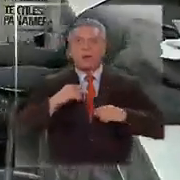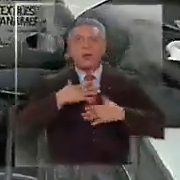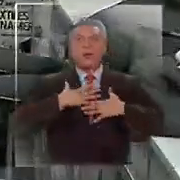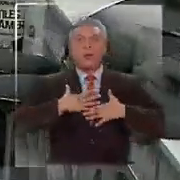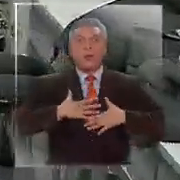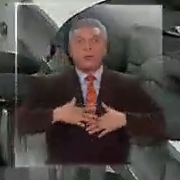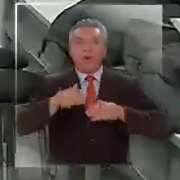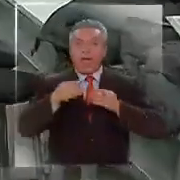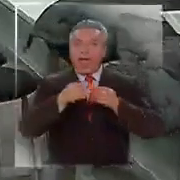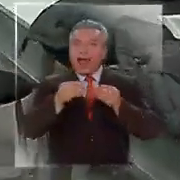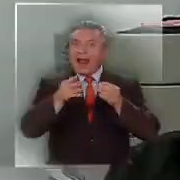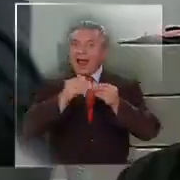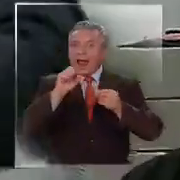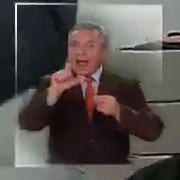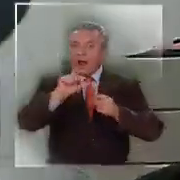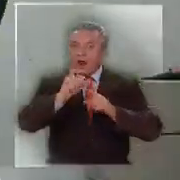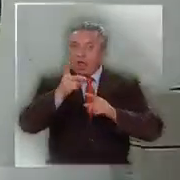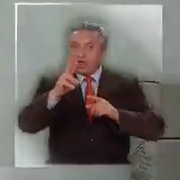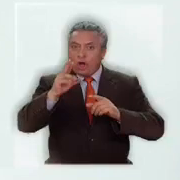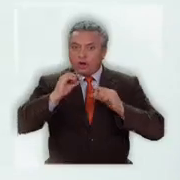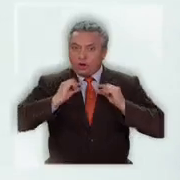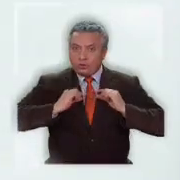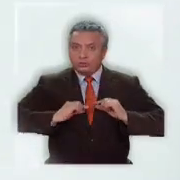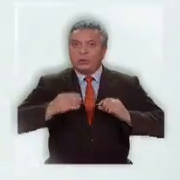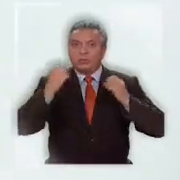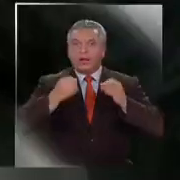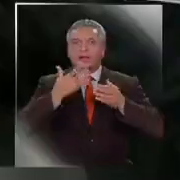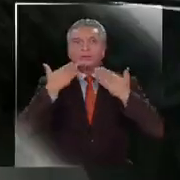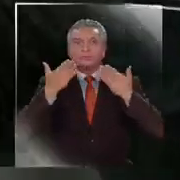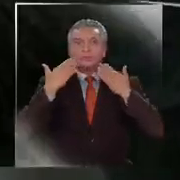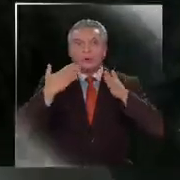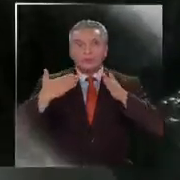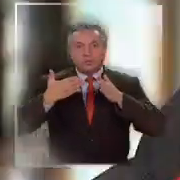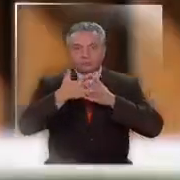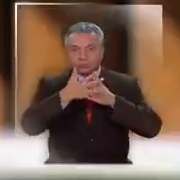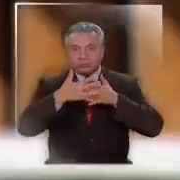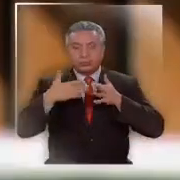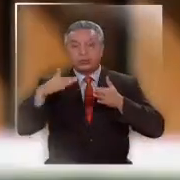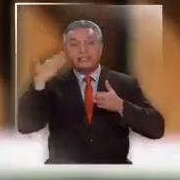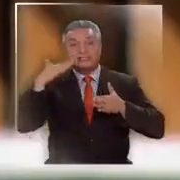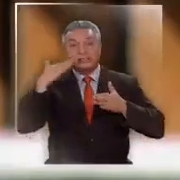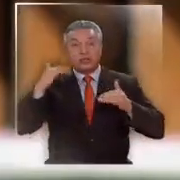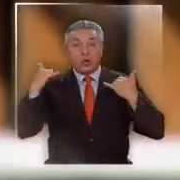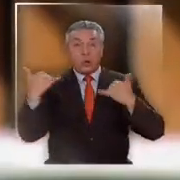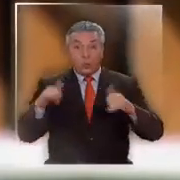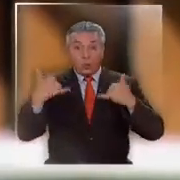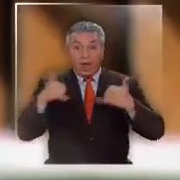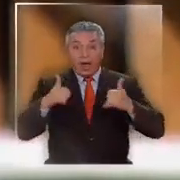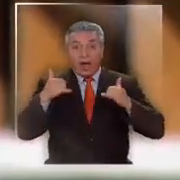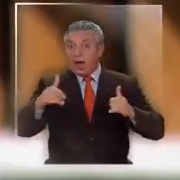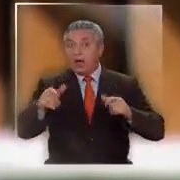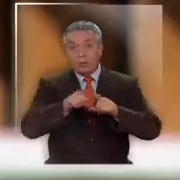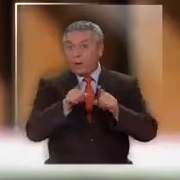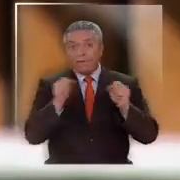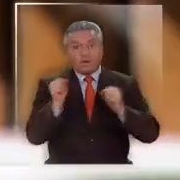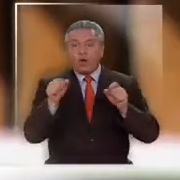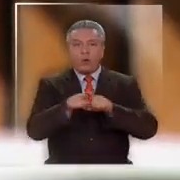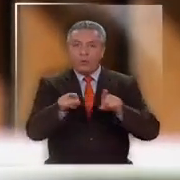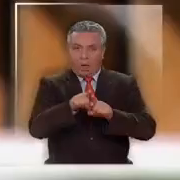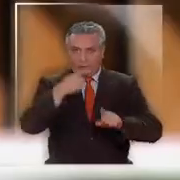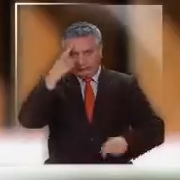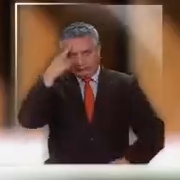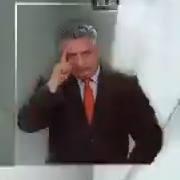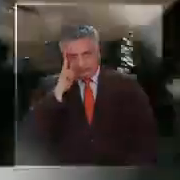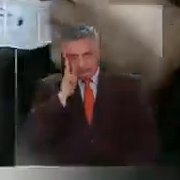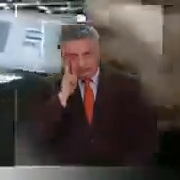de algodón o de alguna tela que sea suficientemente respirable, porque los niños cuando juegan, aunque haga frío, igual van a transpirar. Una